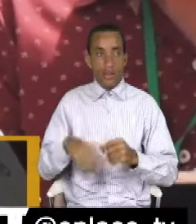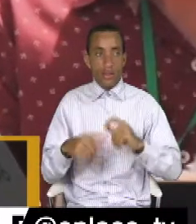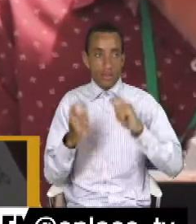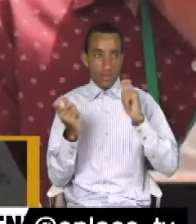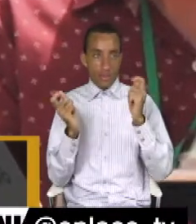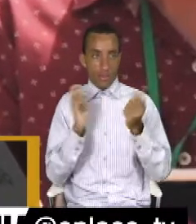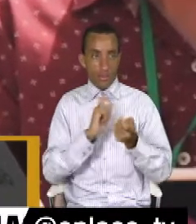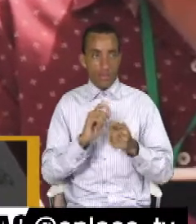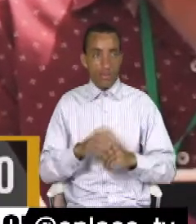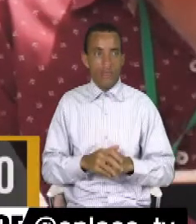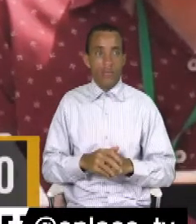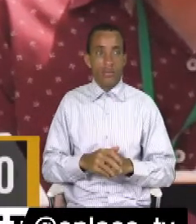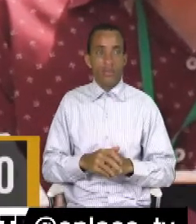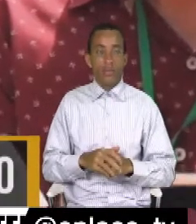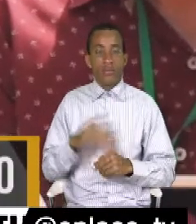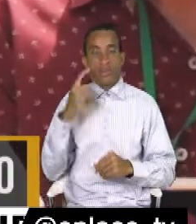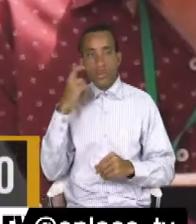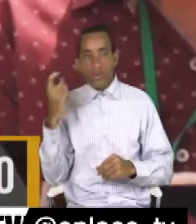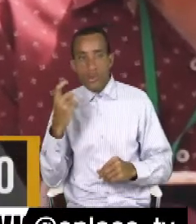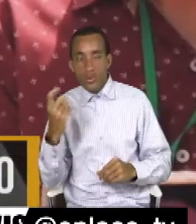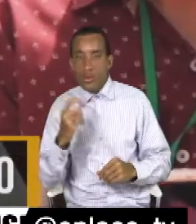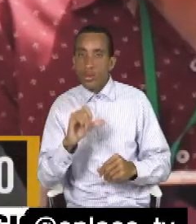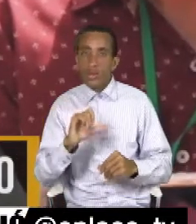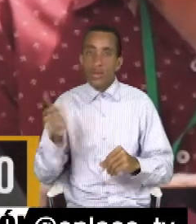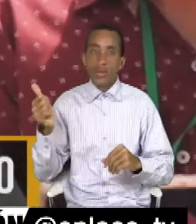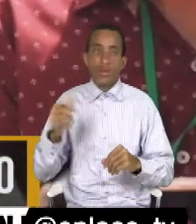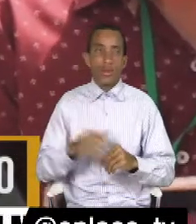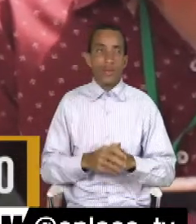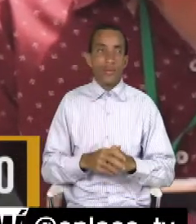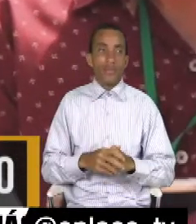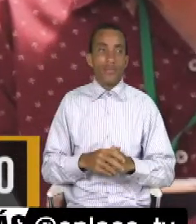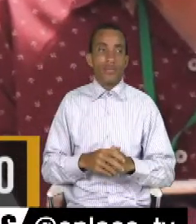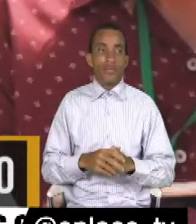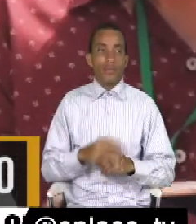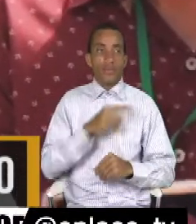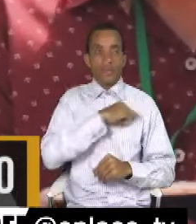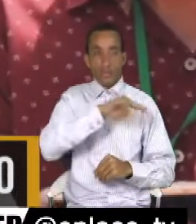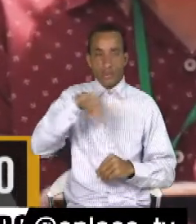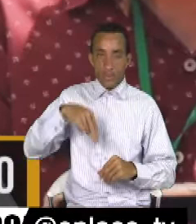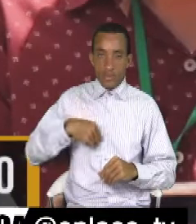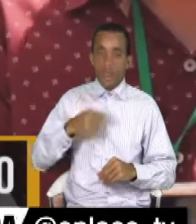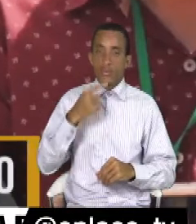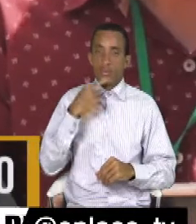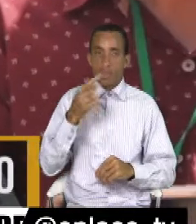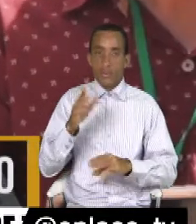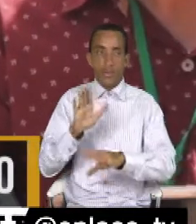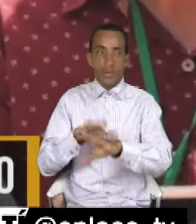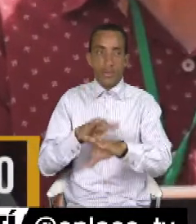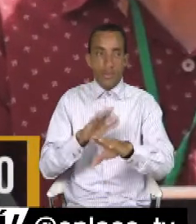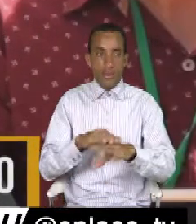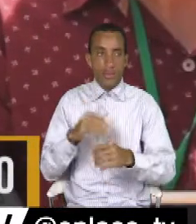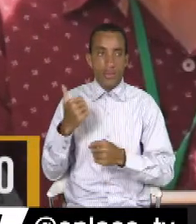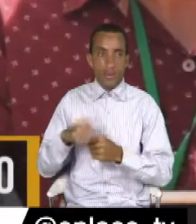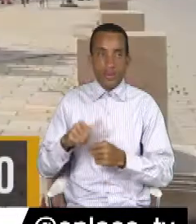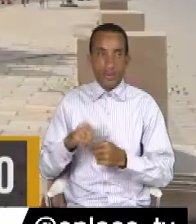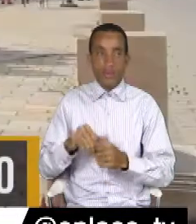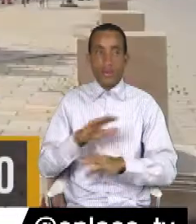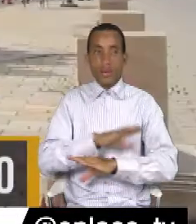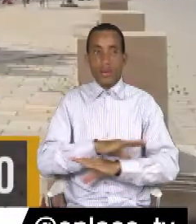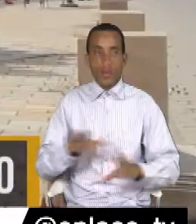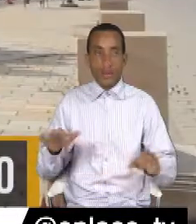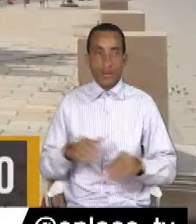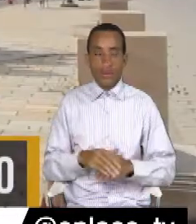reubicar no tanto, sino buscar alternativas diferentes. Nosotros le vamos a pedir a Copetrol que se abstenga de